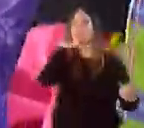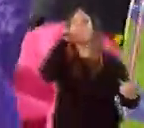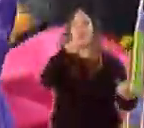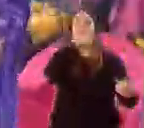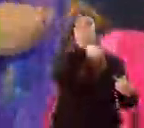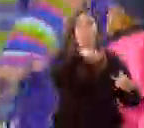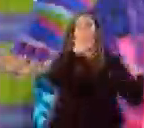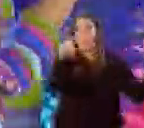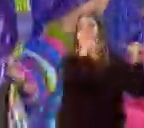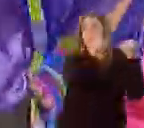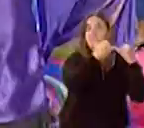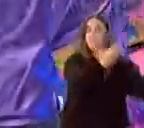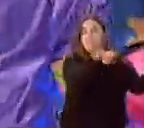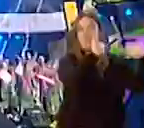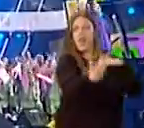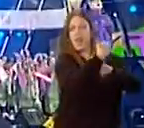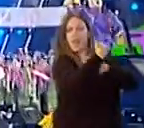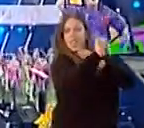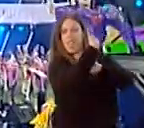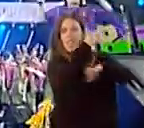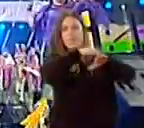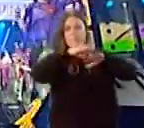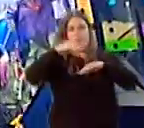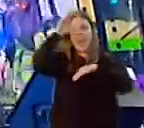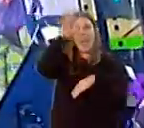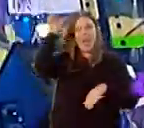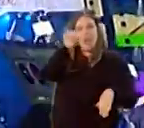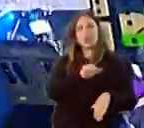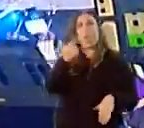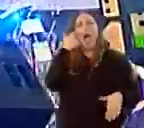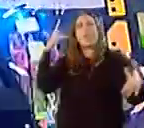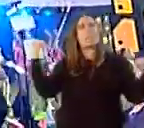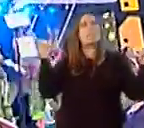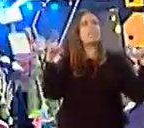isla vecina a desquiciar el hombre como yo tenemos